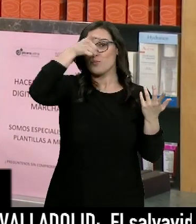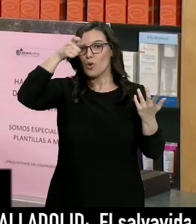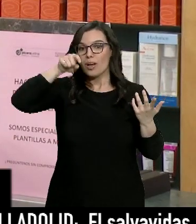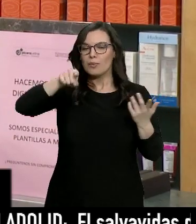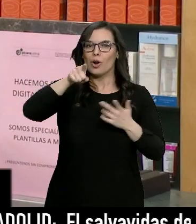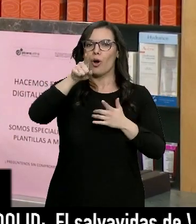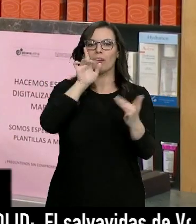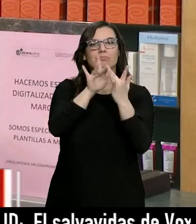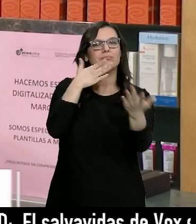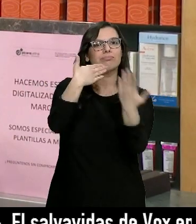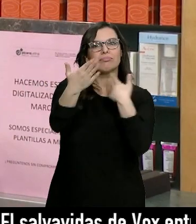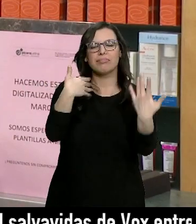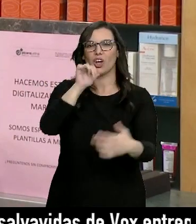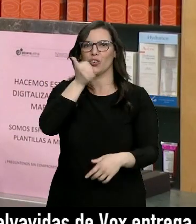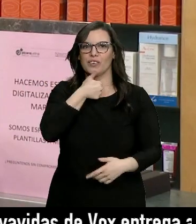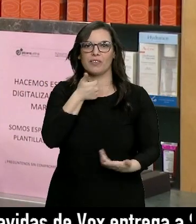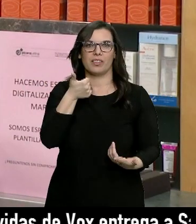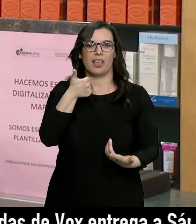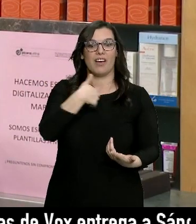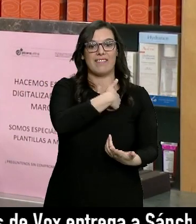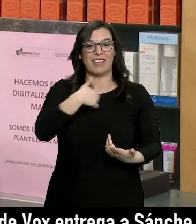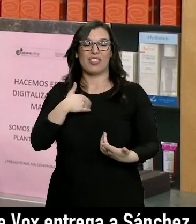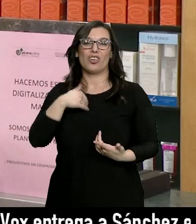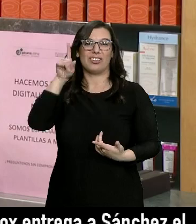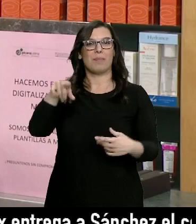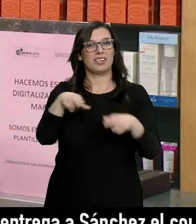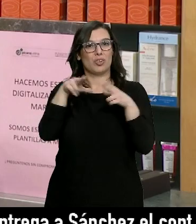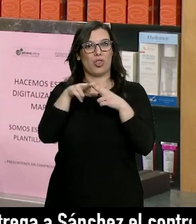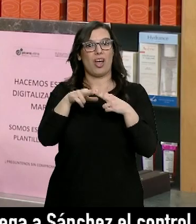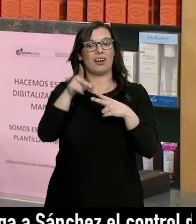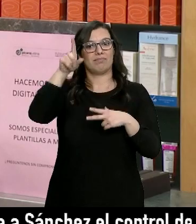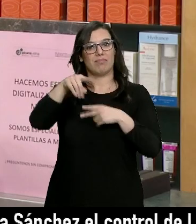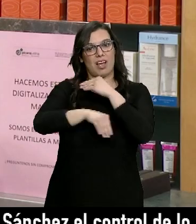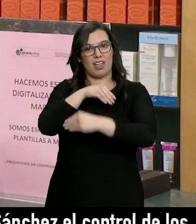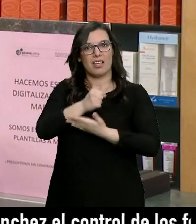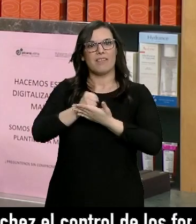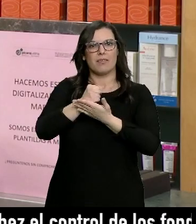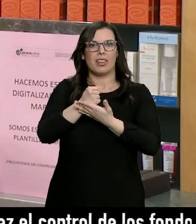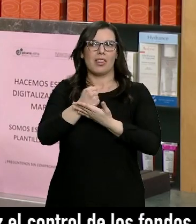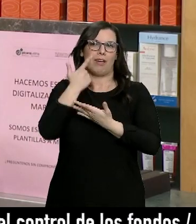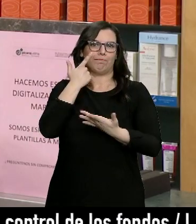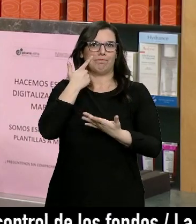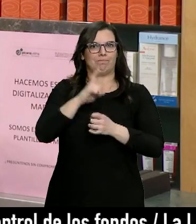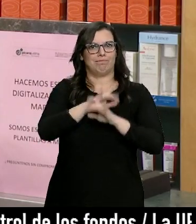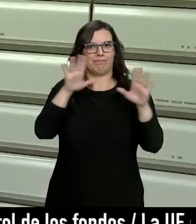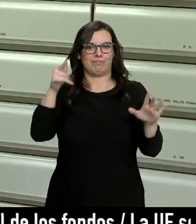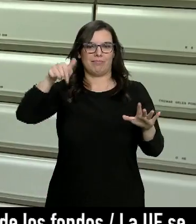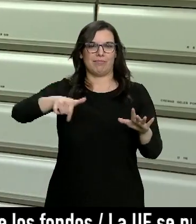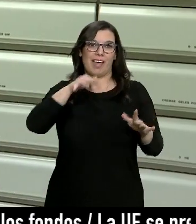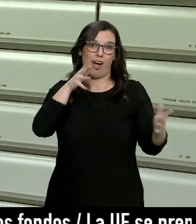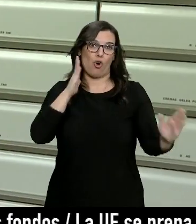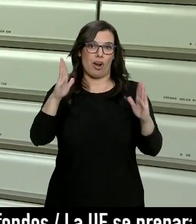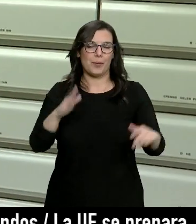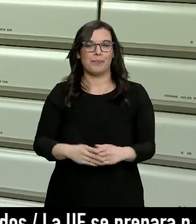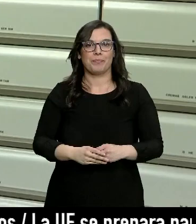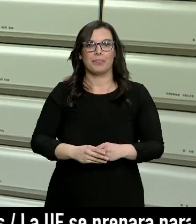esa accesibilidad, confidencialidad y ese papel social que desempeña el farmacéutico pues se ve todavía más incrementado en estos momentos. Ni